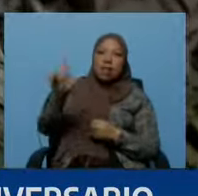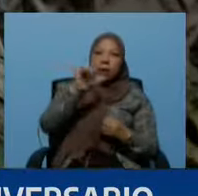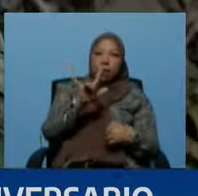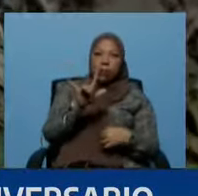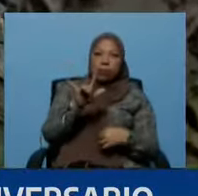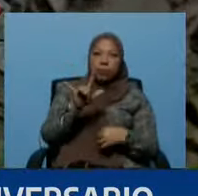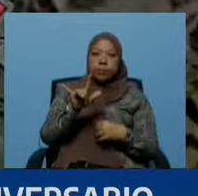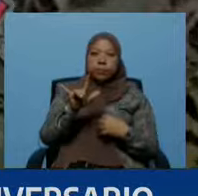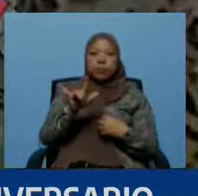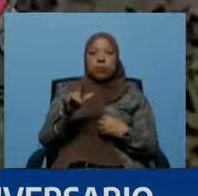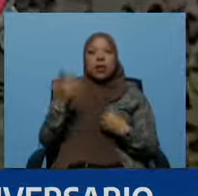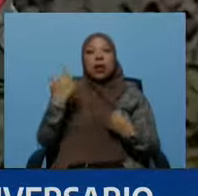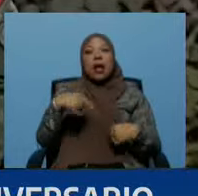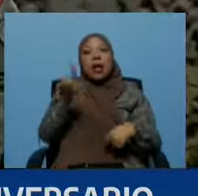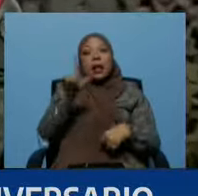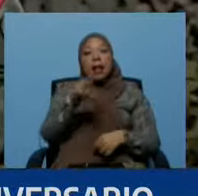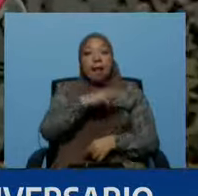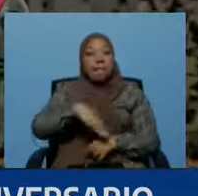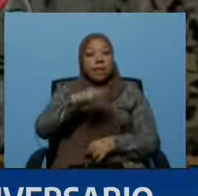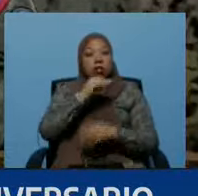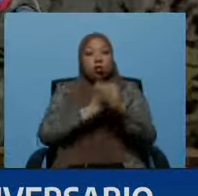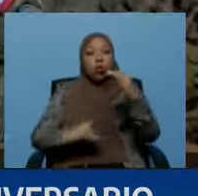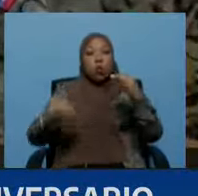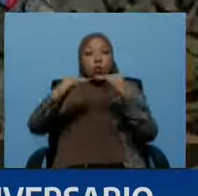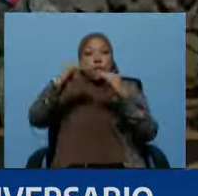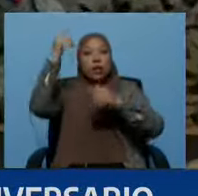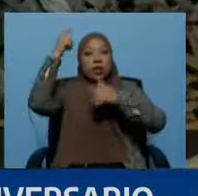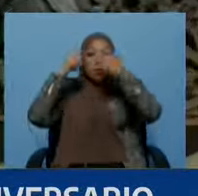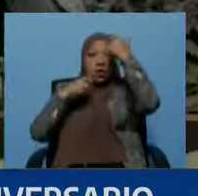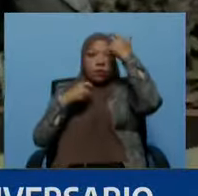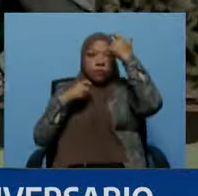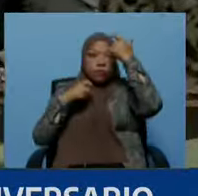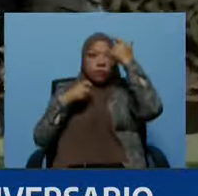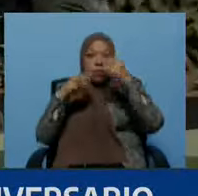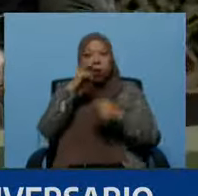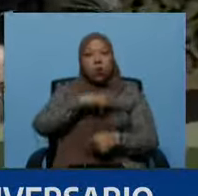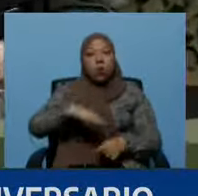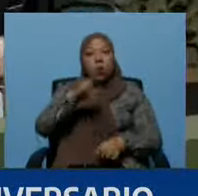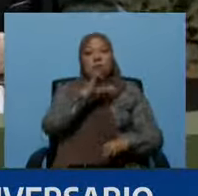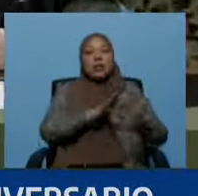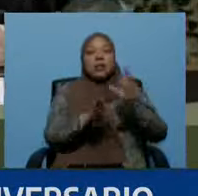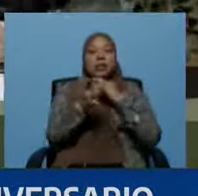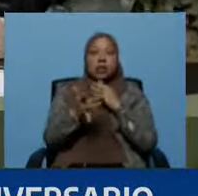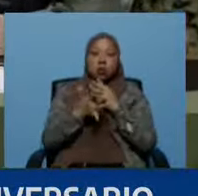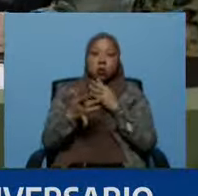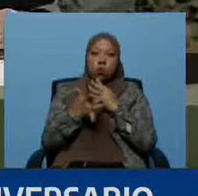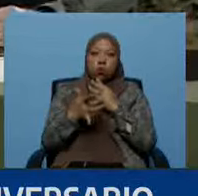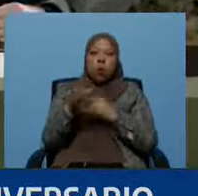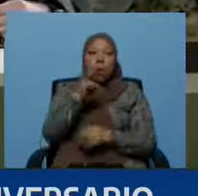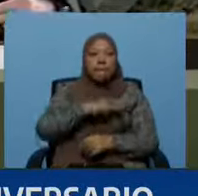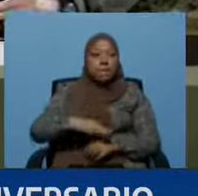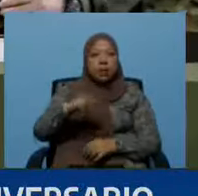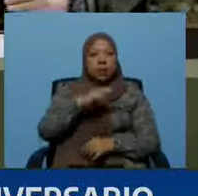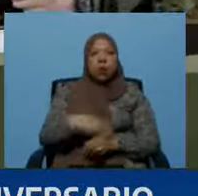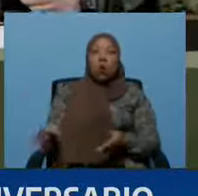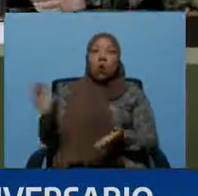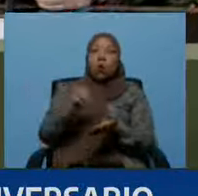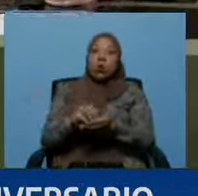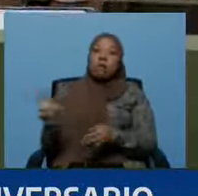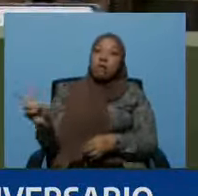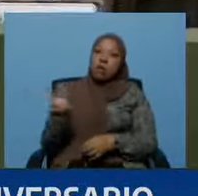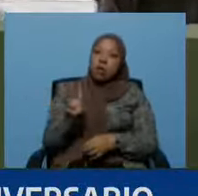la gran misión Igualdad, Hugo Chávez, la gran misión de Ciencia y Tecnología, la gran misión Vuelta a la